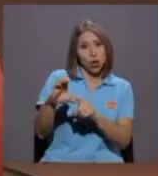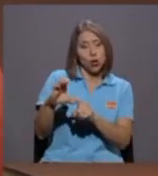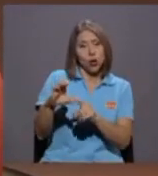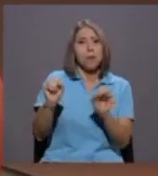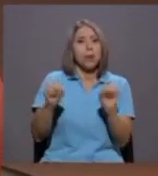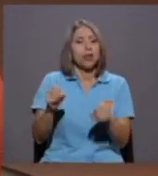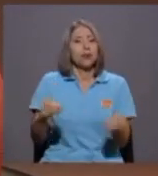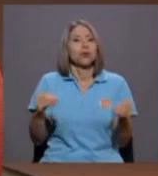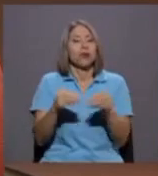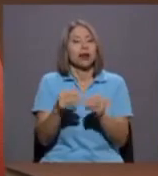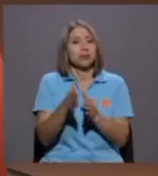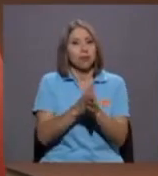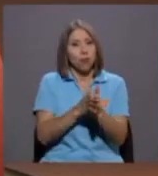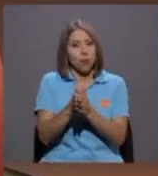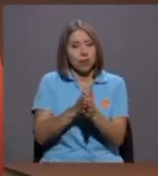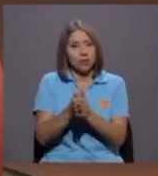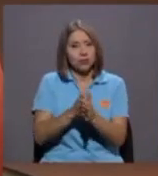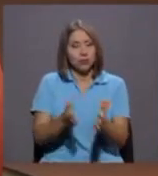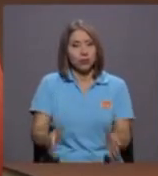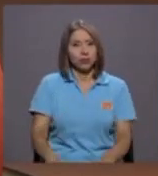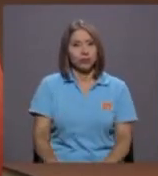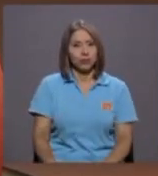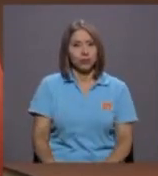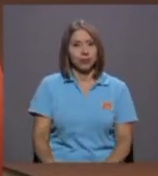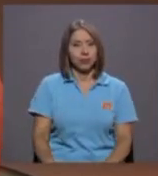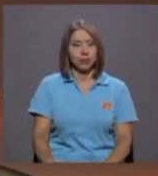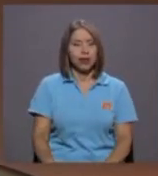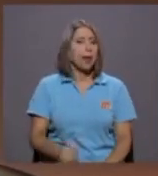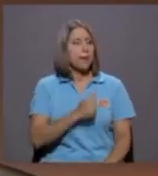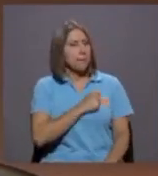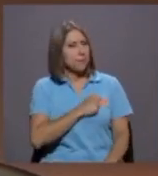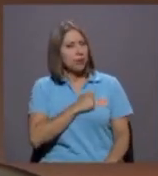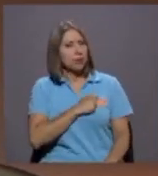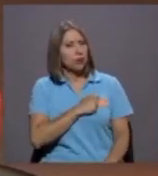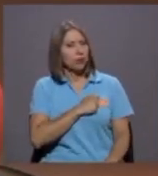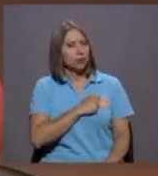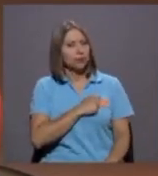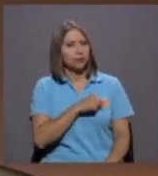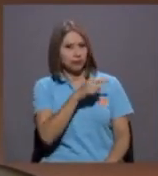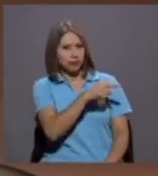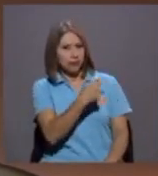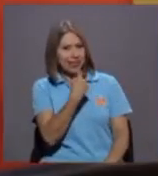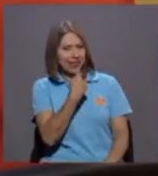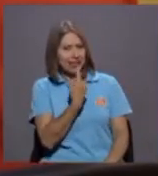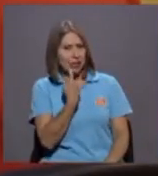muchísimo más provecho, ¿verdad? Y, perdón, sí, déjeme subrayar eso que usted